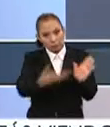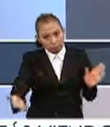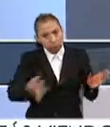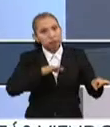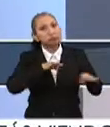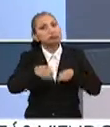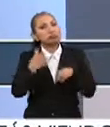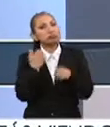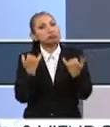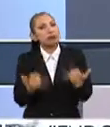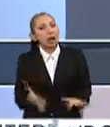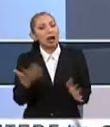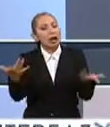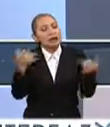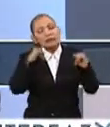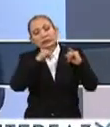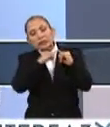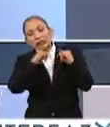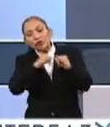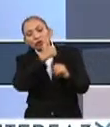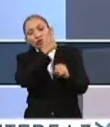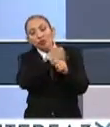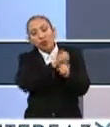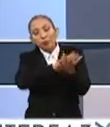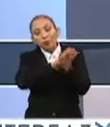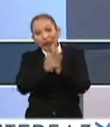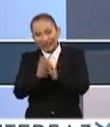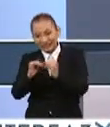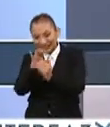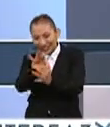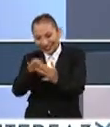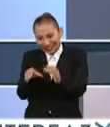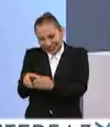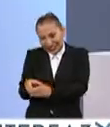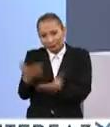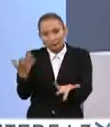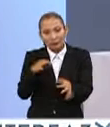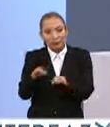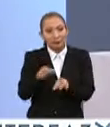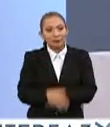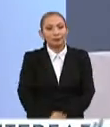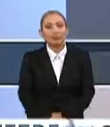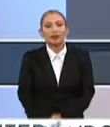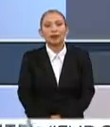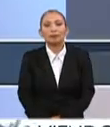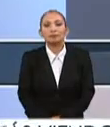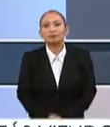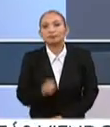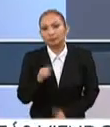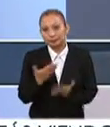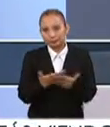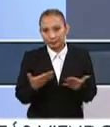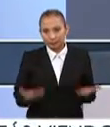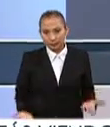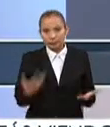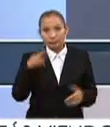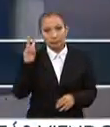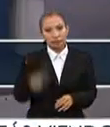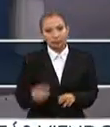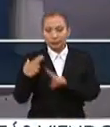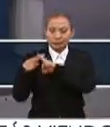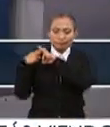¿no? Hay que hacer un instituto del instituto de ustedes, ¿no? De todo lo que han llevado a cabo. Pues sí, ahora estamos pues